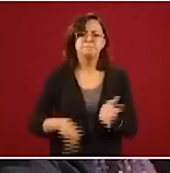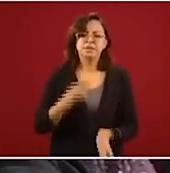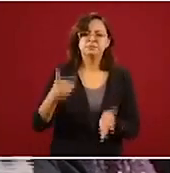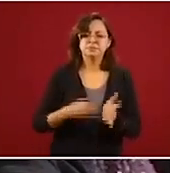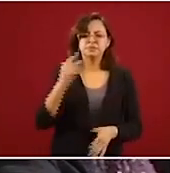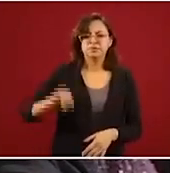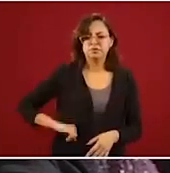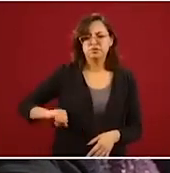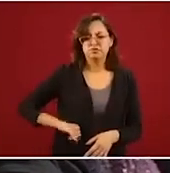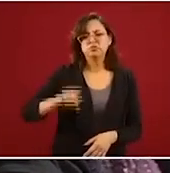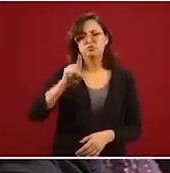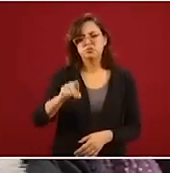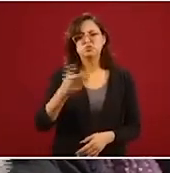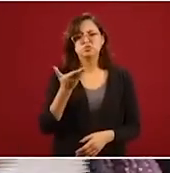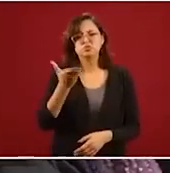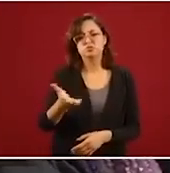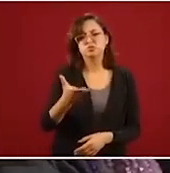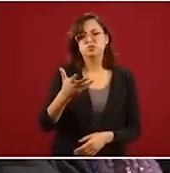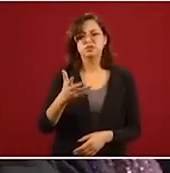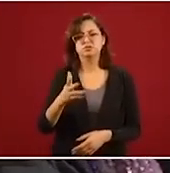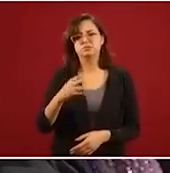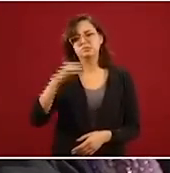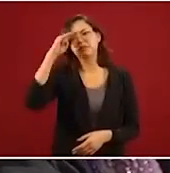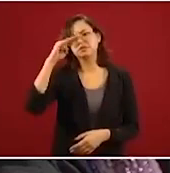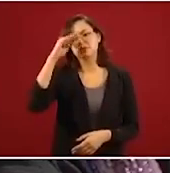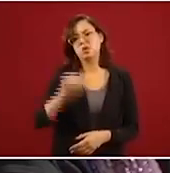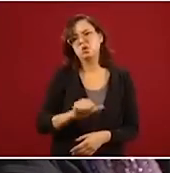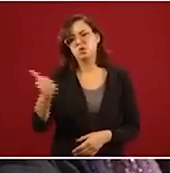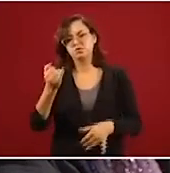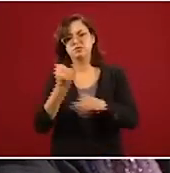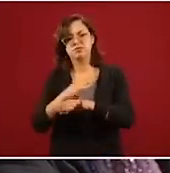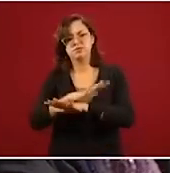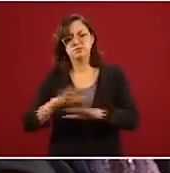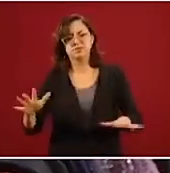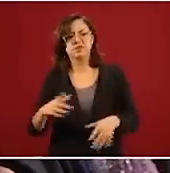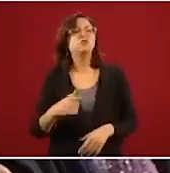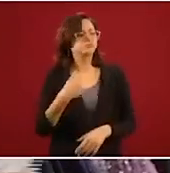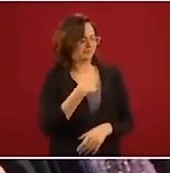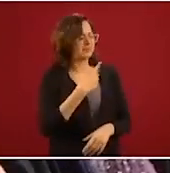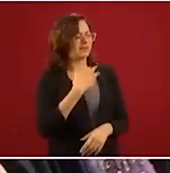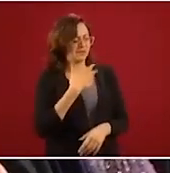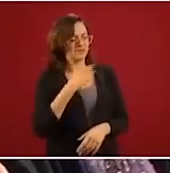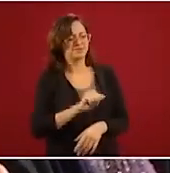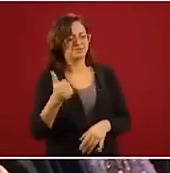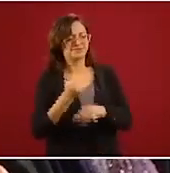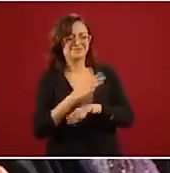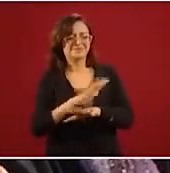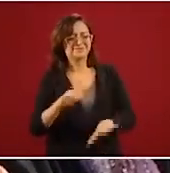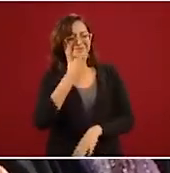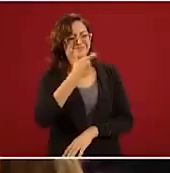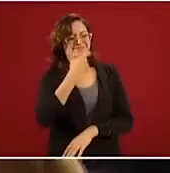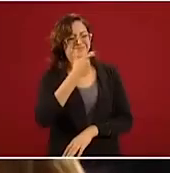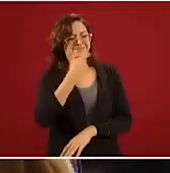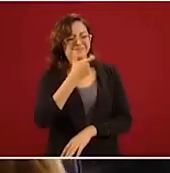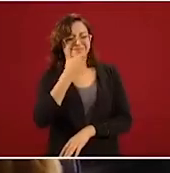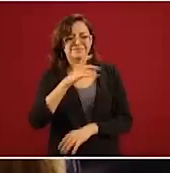otros datos, otro nivel de la economía. Tengo otros datos. Sin embargo, el dato oficial de la economía